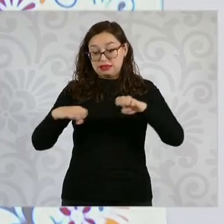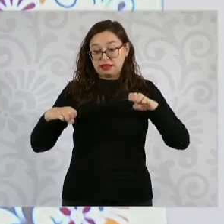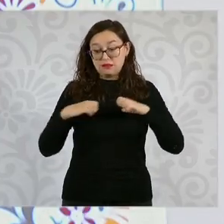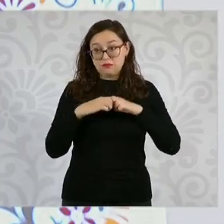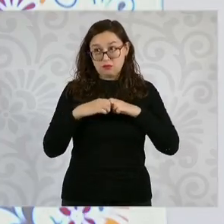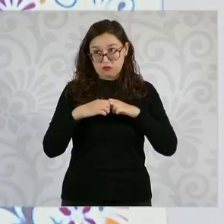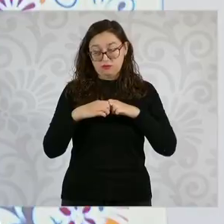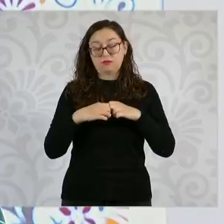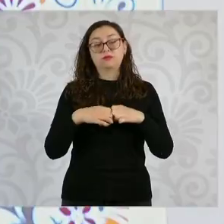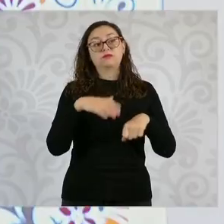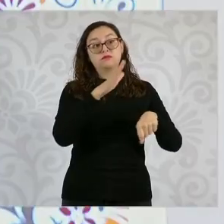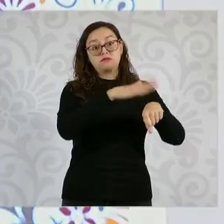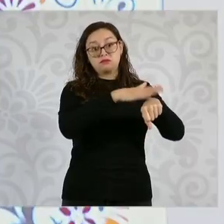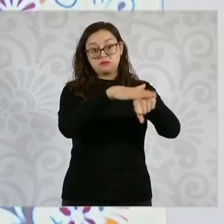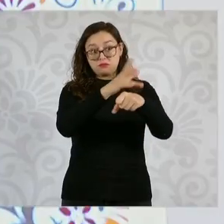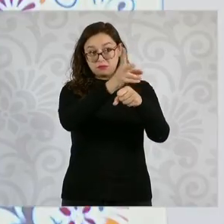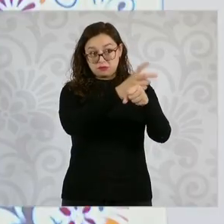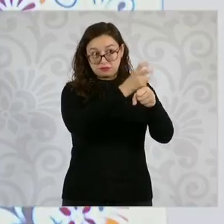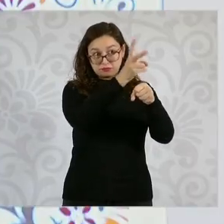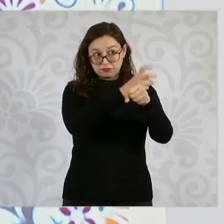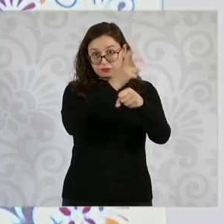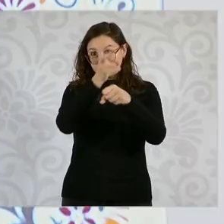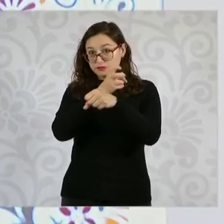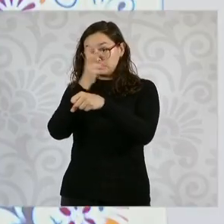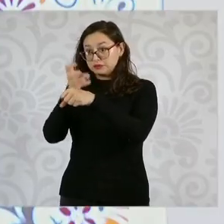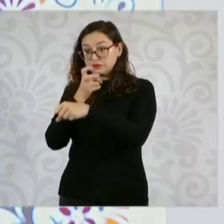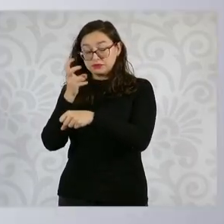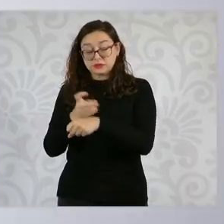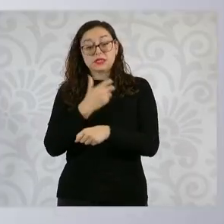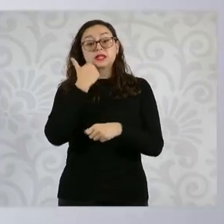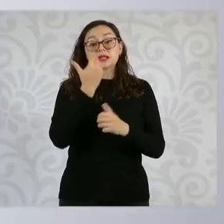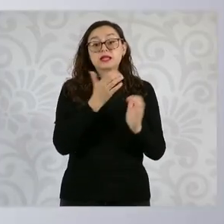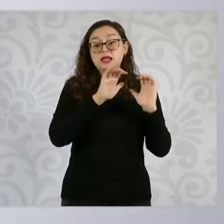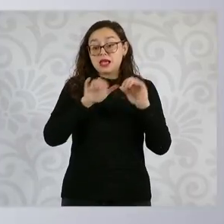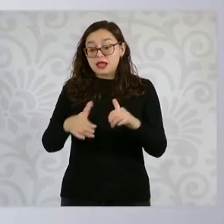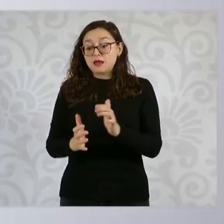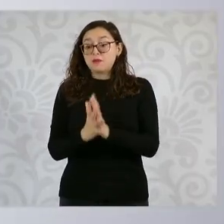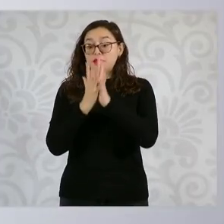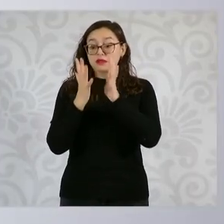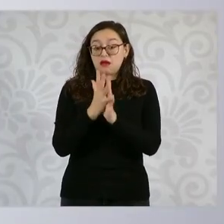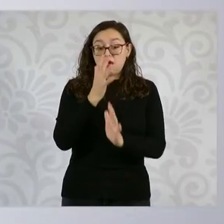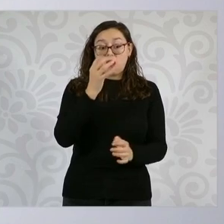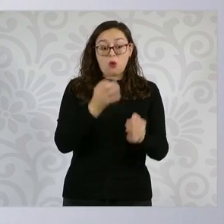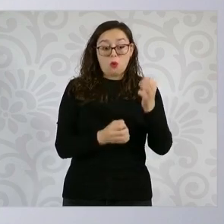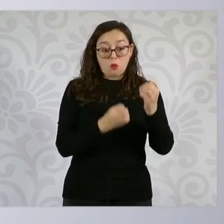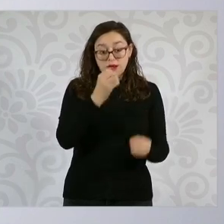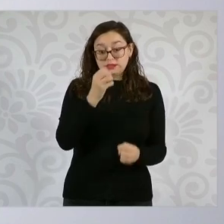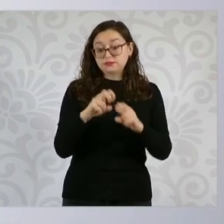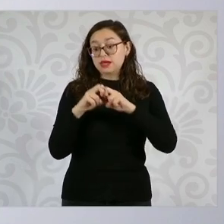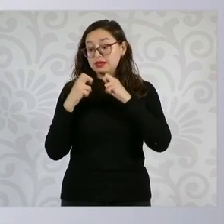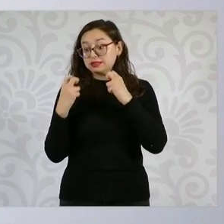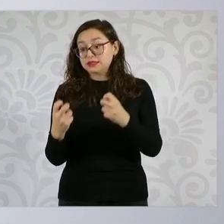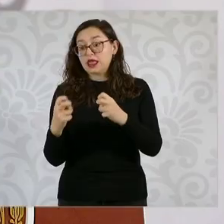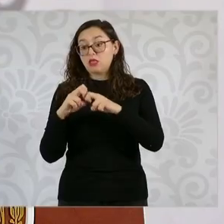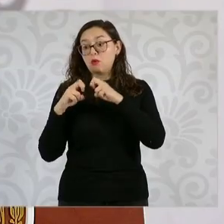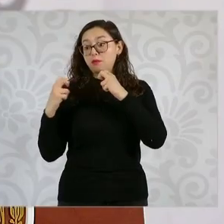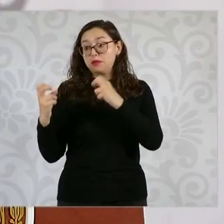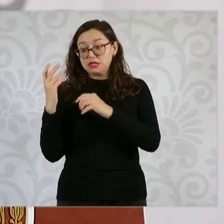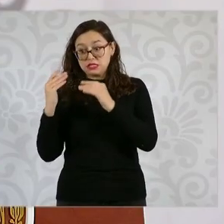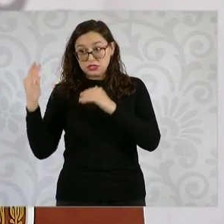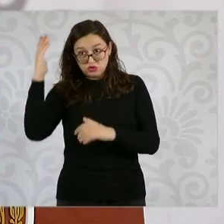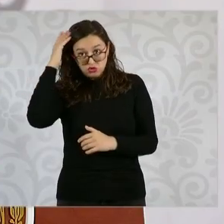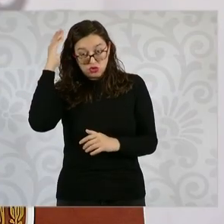para todas y todos los que cumplan los requisitos para inscribirse, ya sea como jueces, como magistrados o como ministras